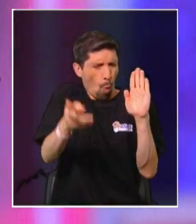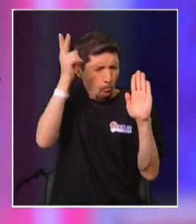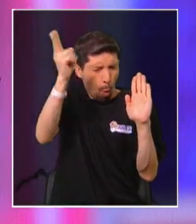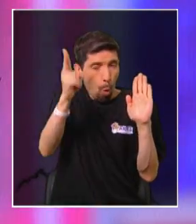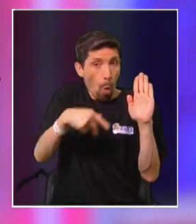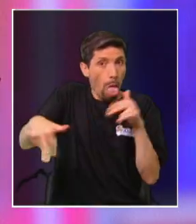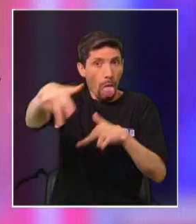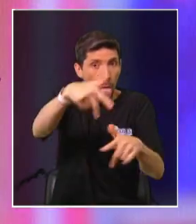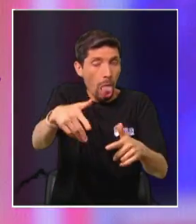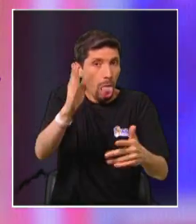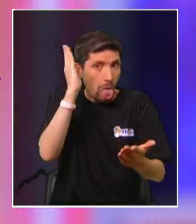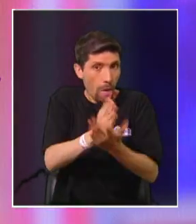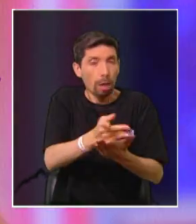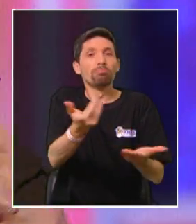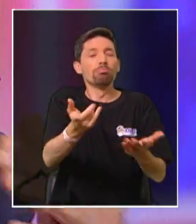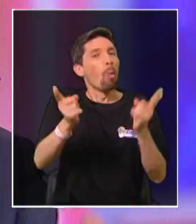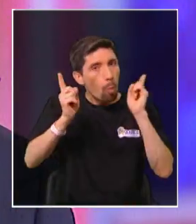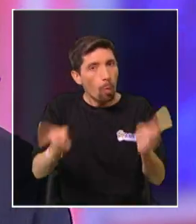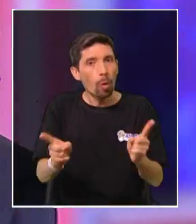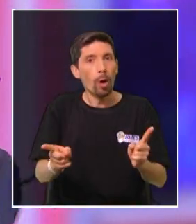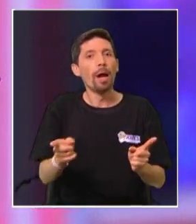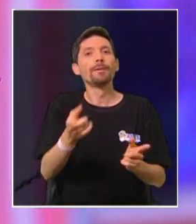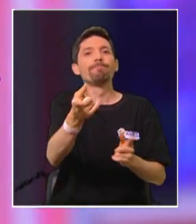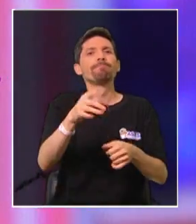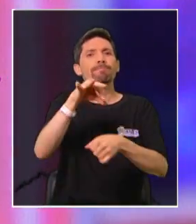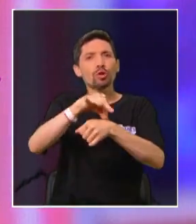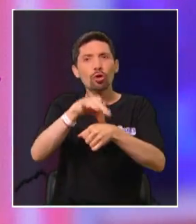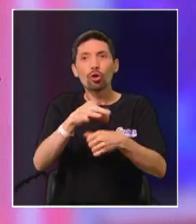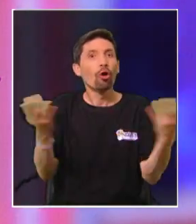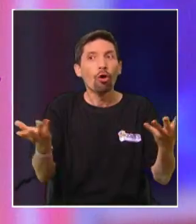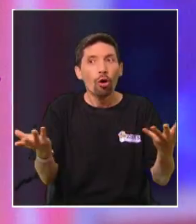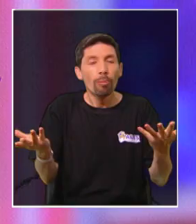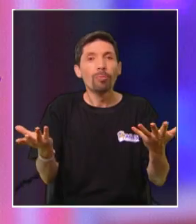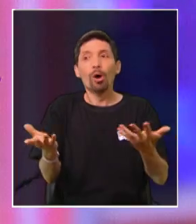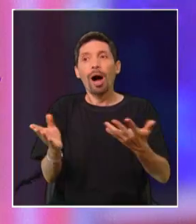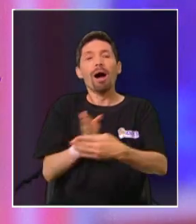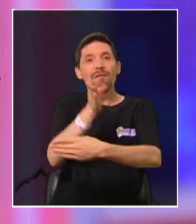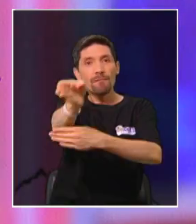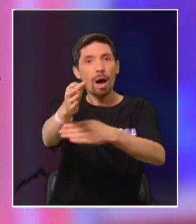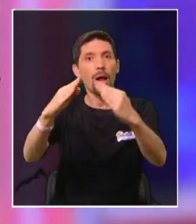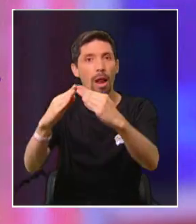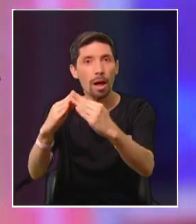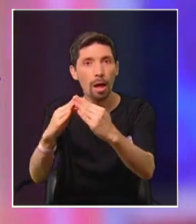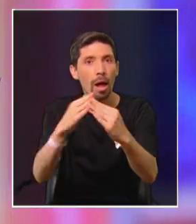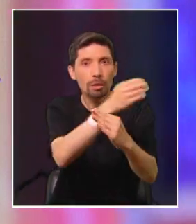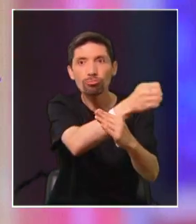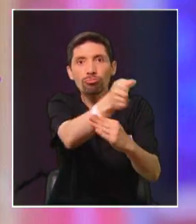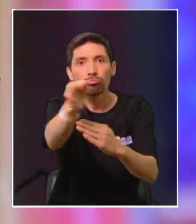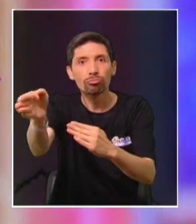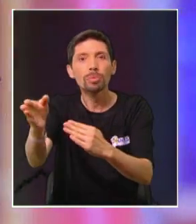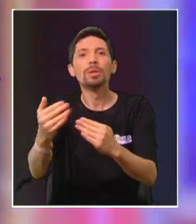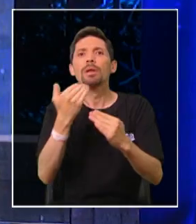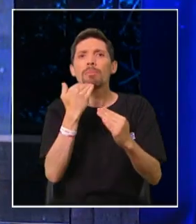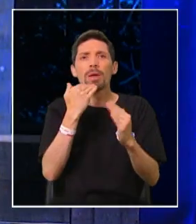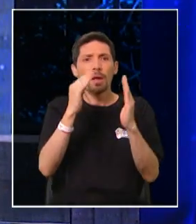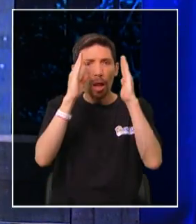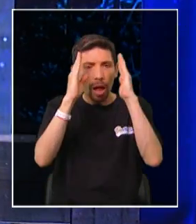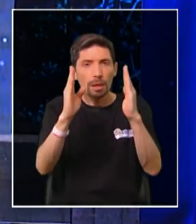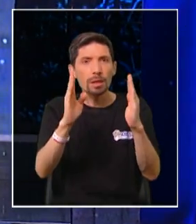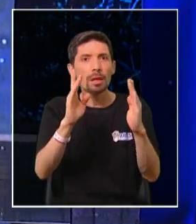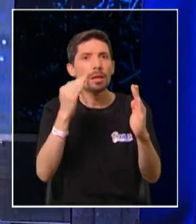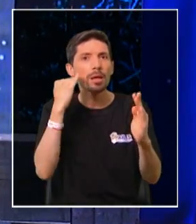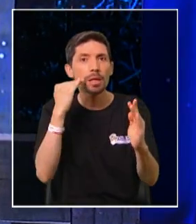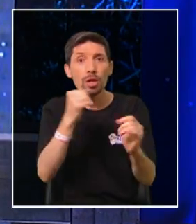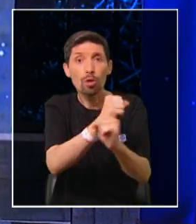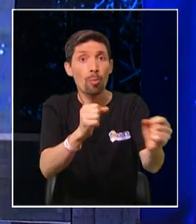severas. Fue así como nuestros médicos fueron a las casas. Fue así como pudimos atender a todos los niños que no